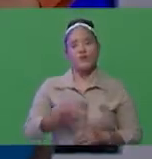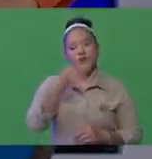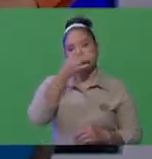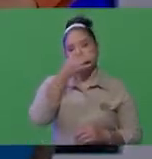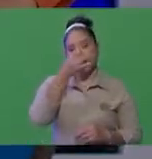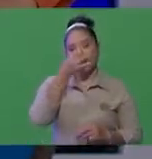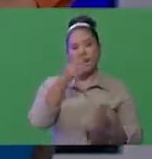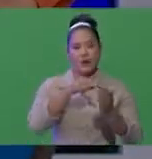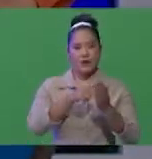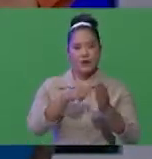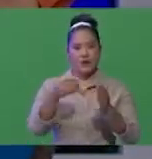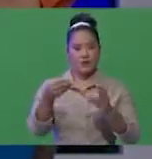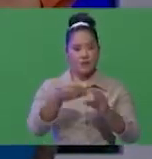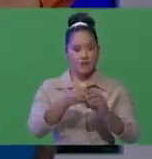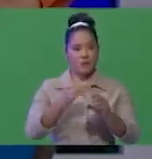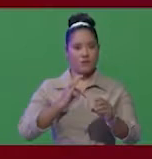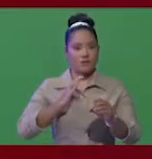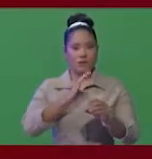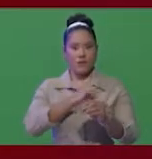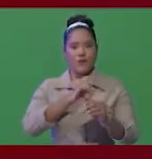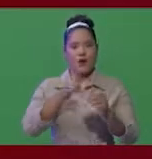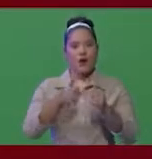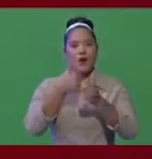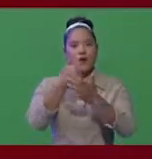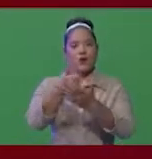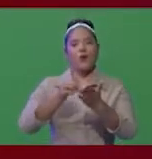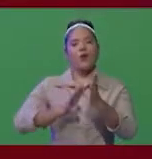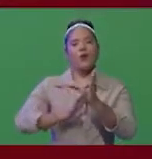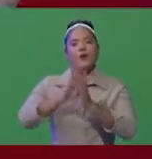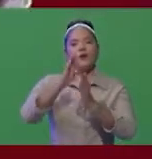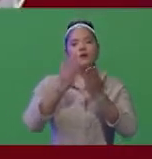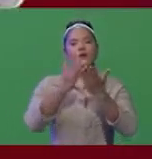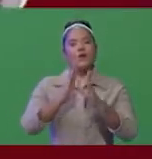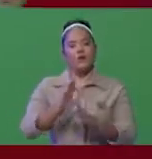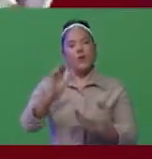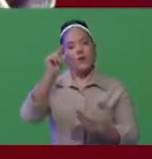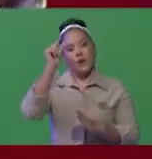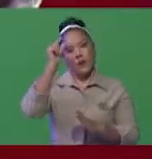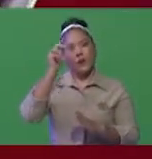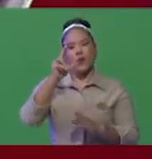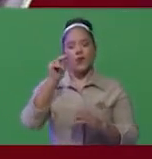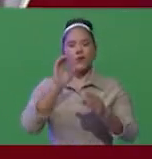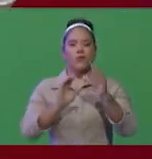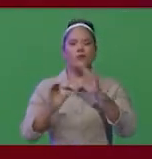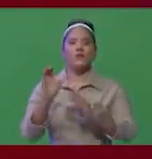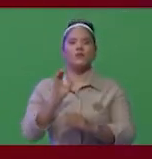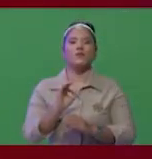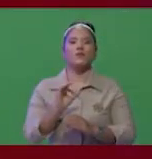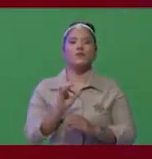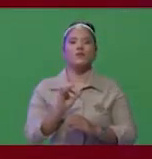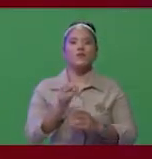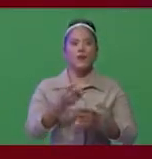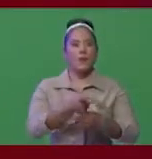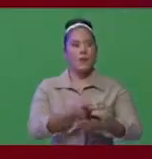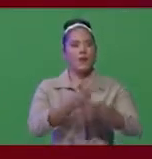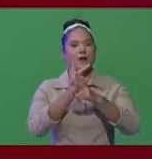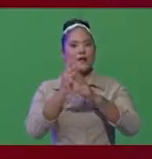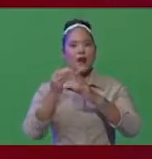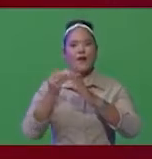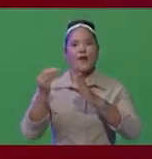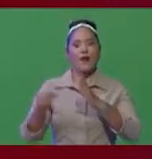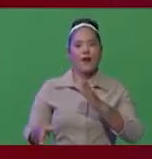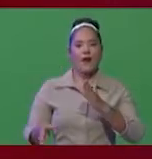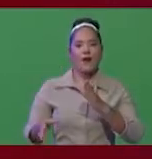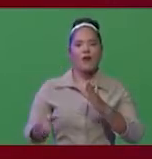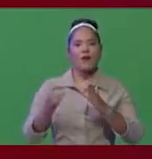te ayuda a crecer como servidor público y no tener solamente, no buscar coger préstamo caro, sino